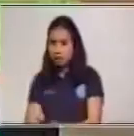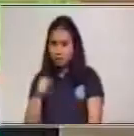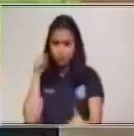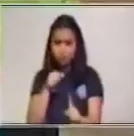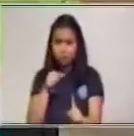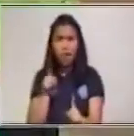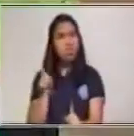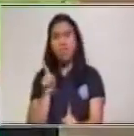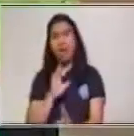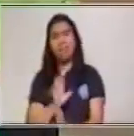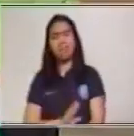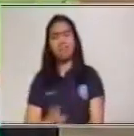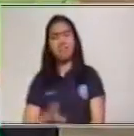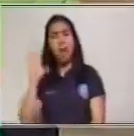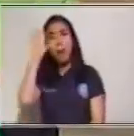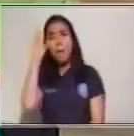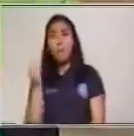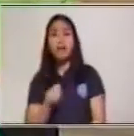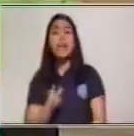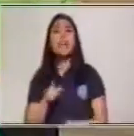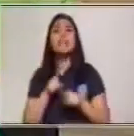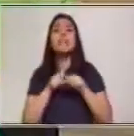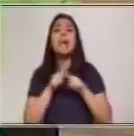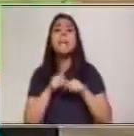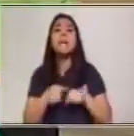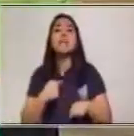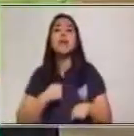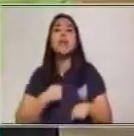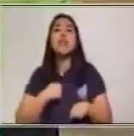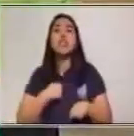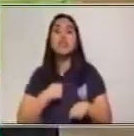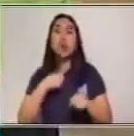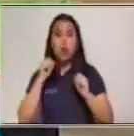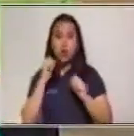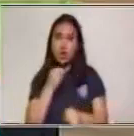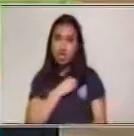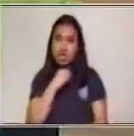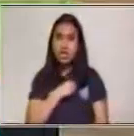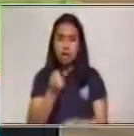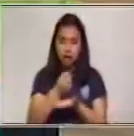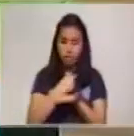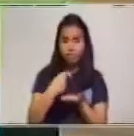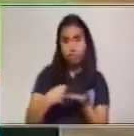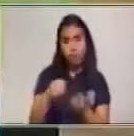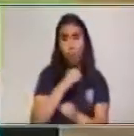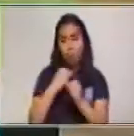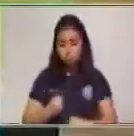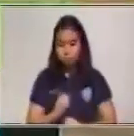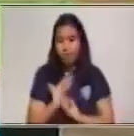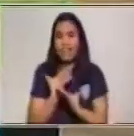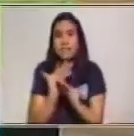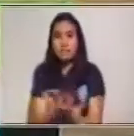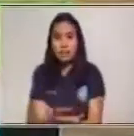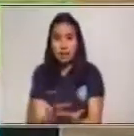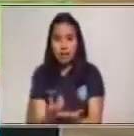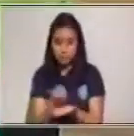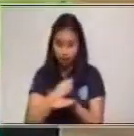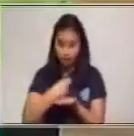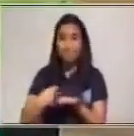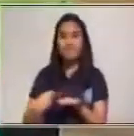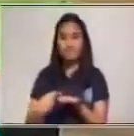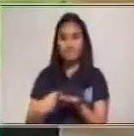expresar en tu mapa. Para explicarte mejor el mapa, tengo acá un mapa